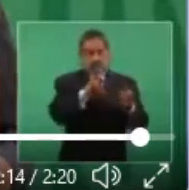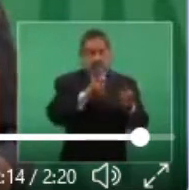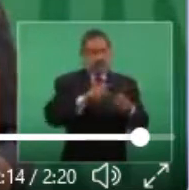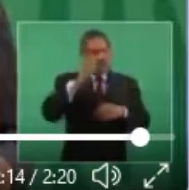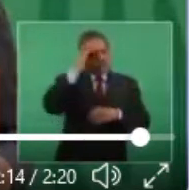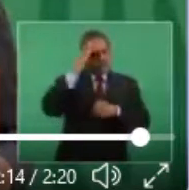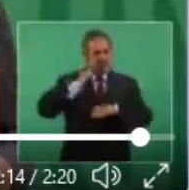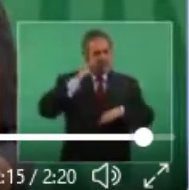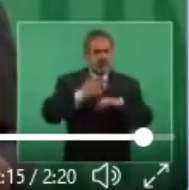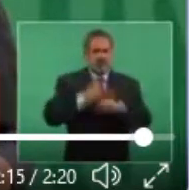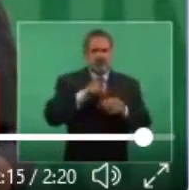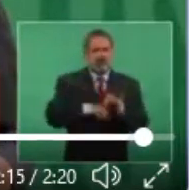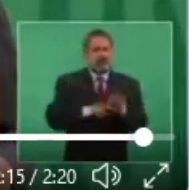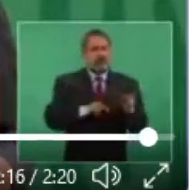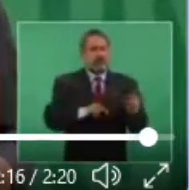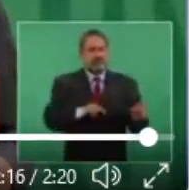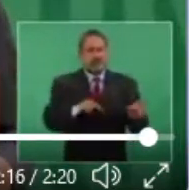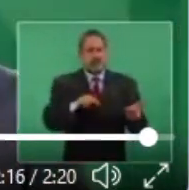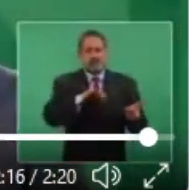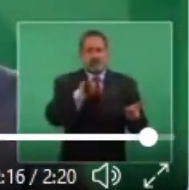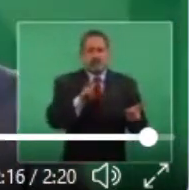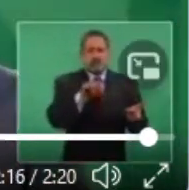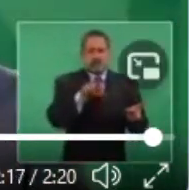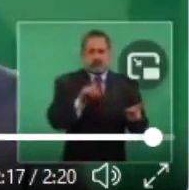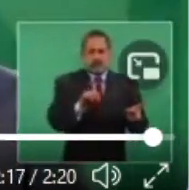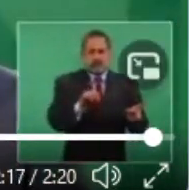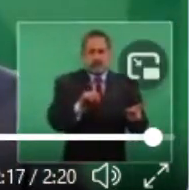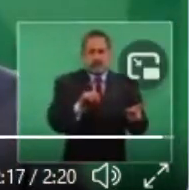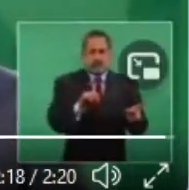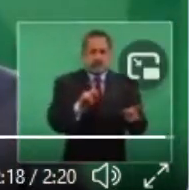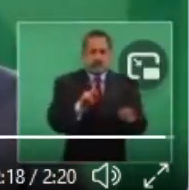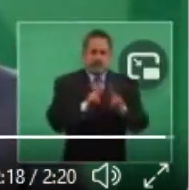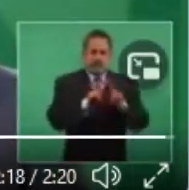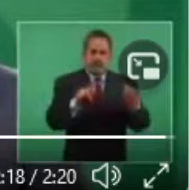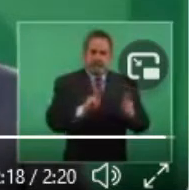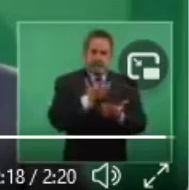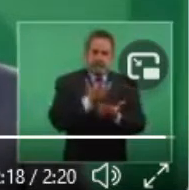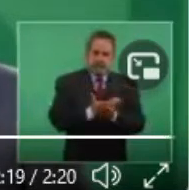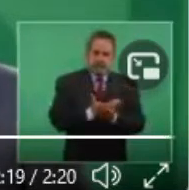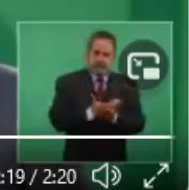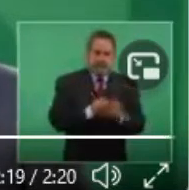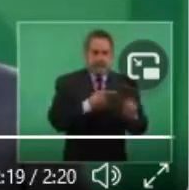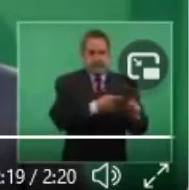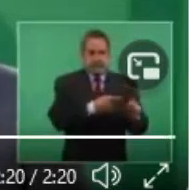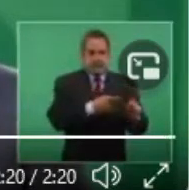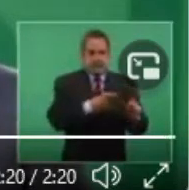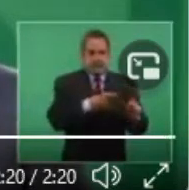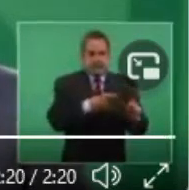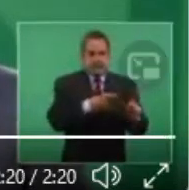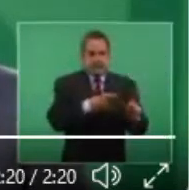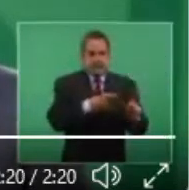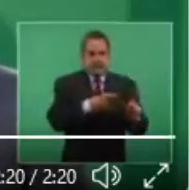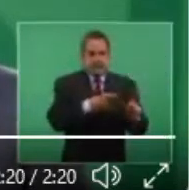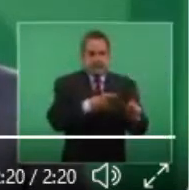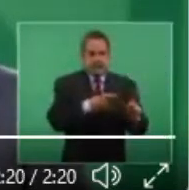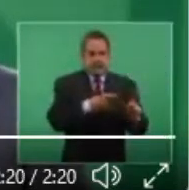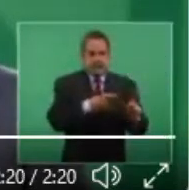dirigida por don Julio Scherer, que paz descanse, Carlos Fuentes.